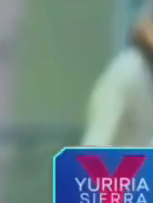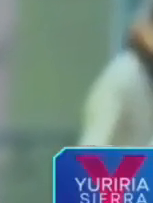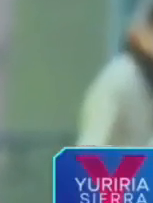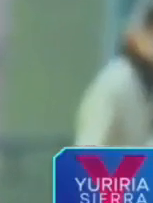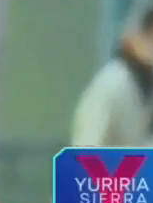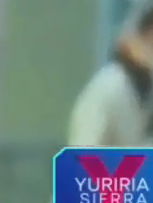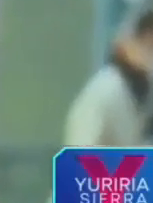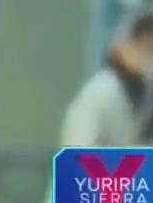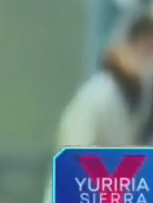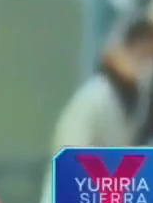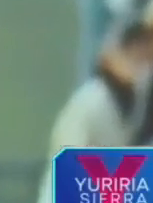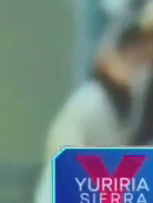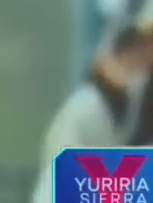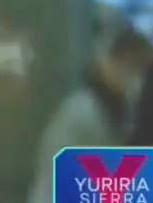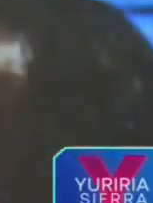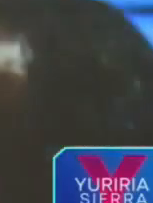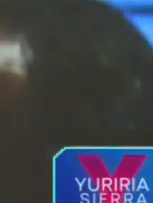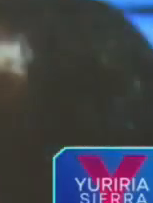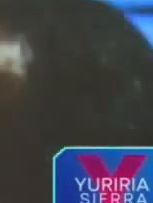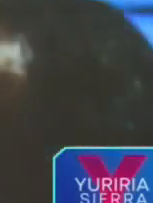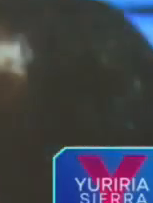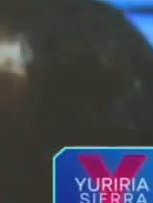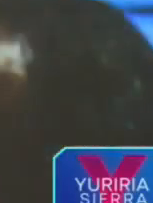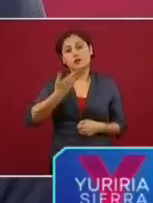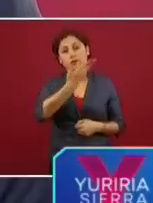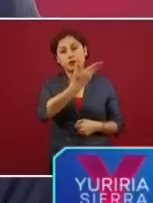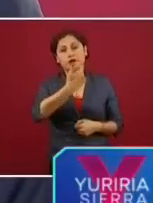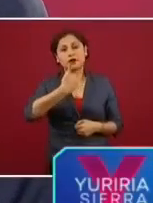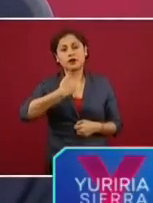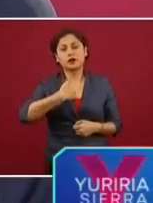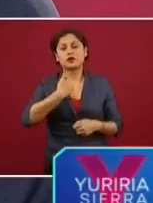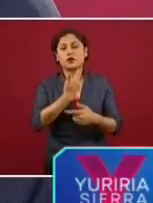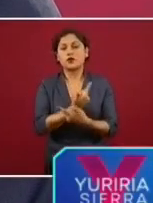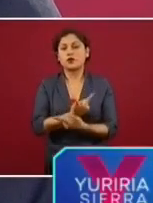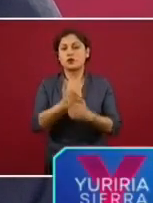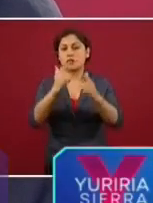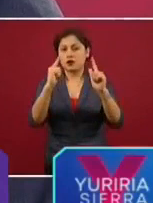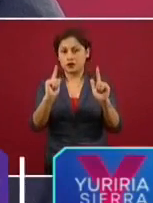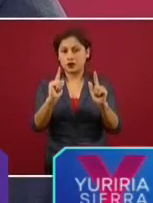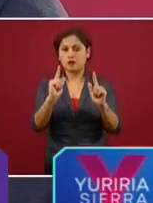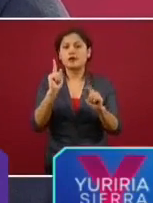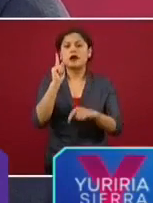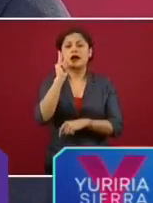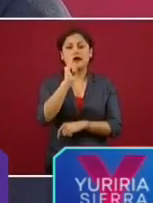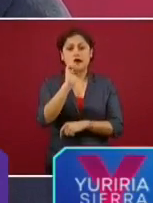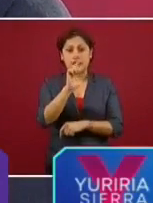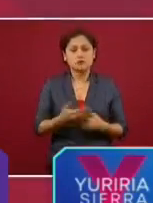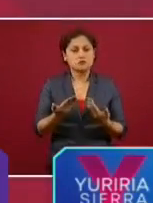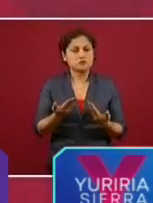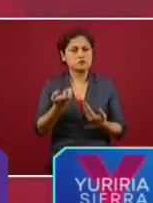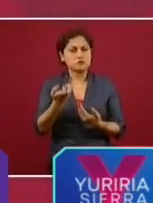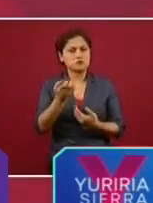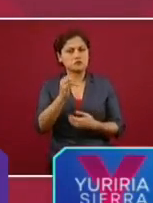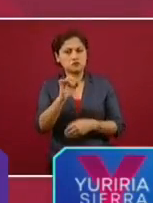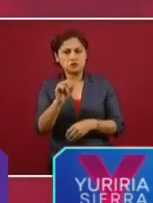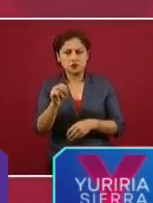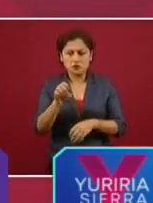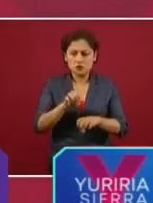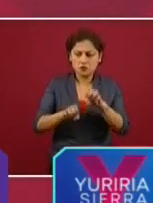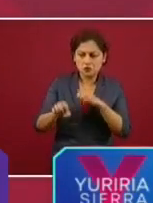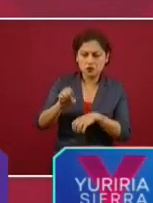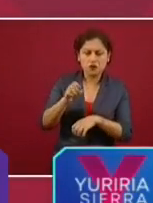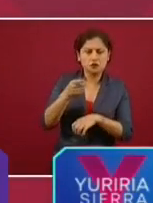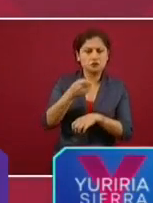el peso ha resistido al hobbit 19 asegura andrés manuel lópez obrador el presidente de mexico reconoce que ha habido una